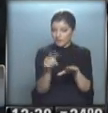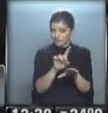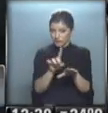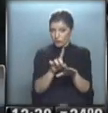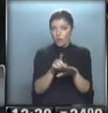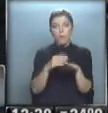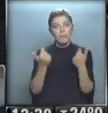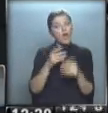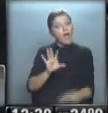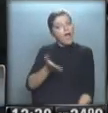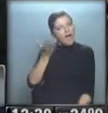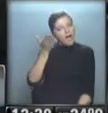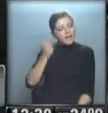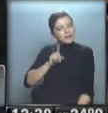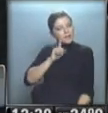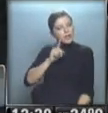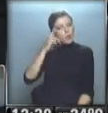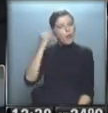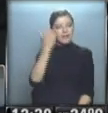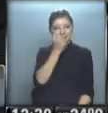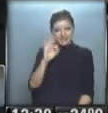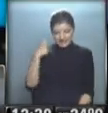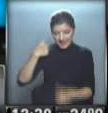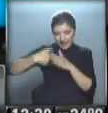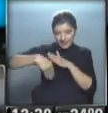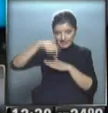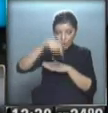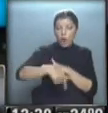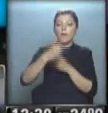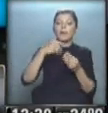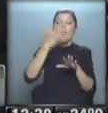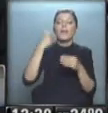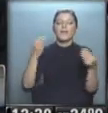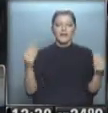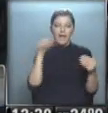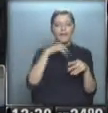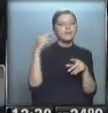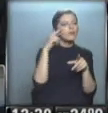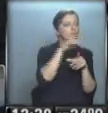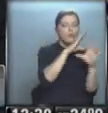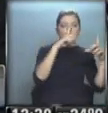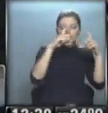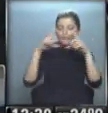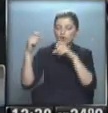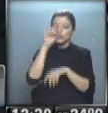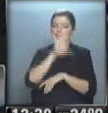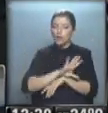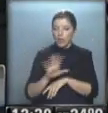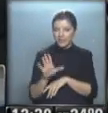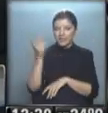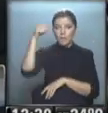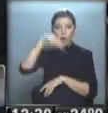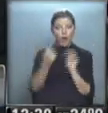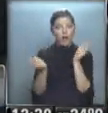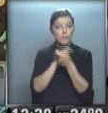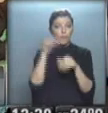desde la década del 60 en adelante que se utilizaban para tomar imágenes, para tomar información, para espionaje. Estos aviones matan.